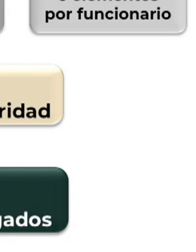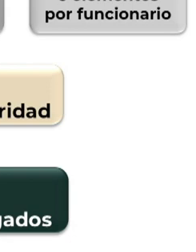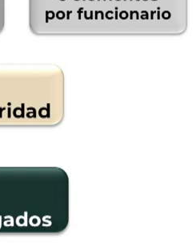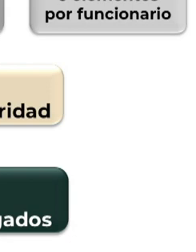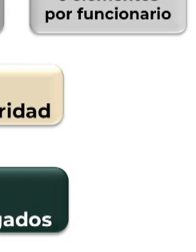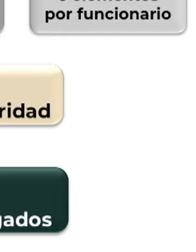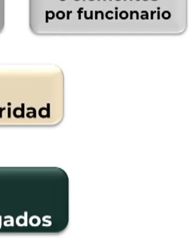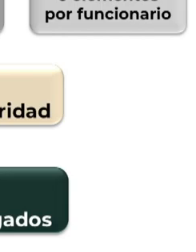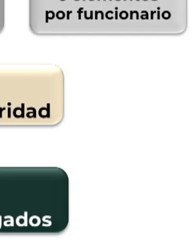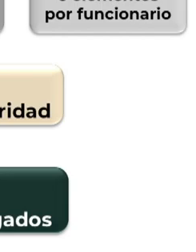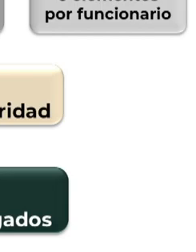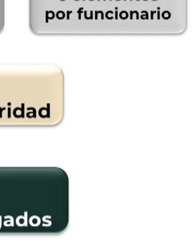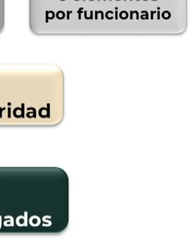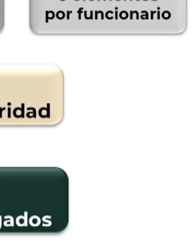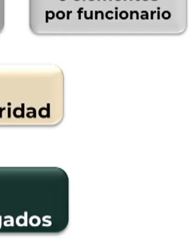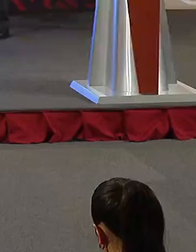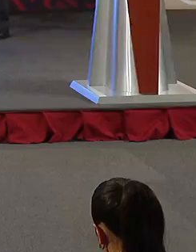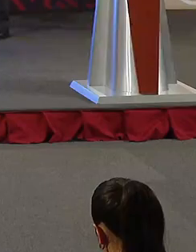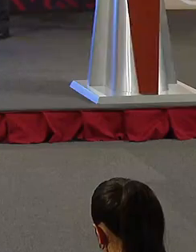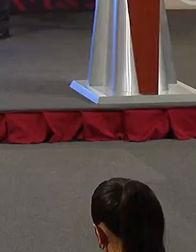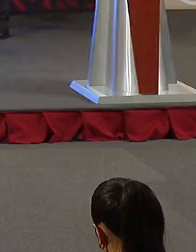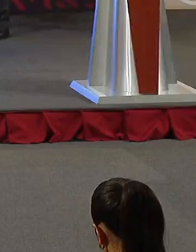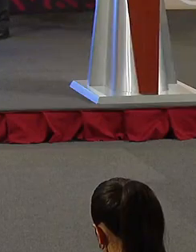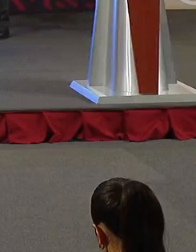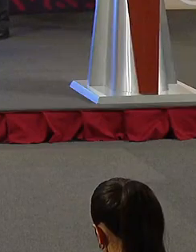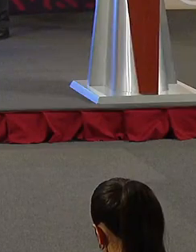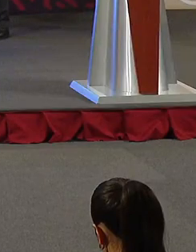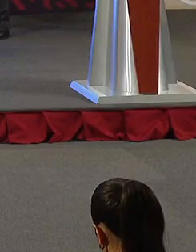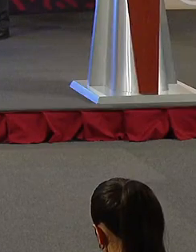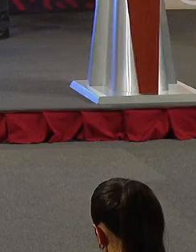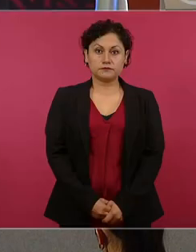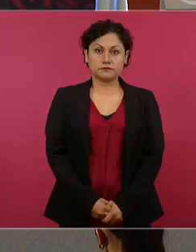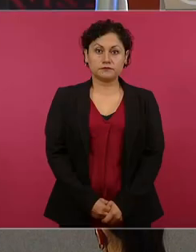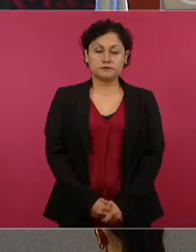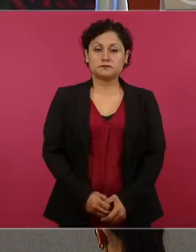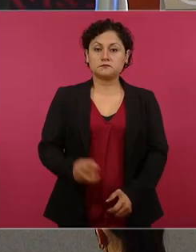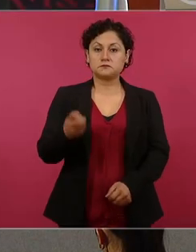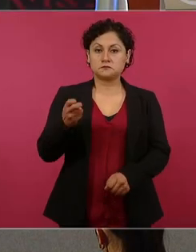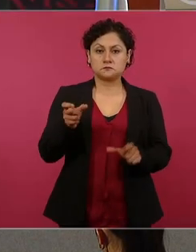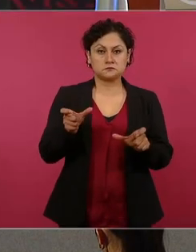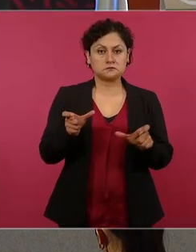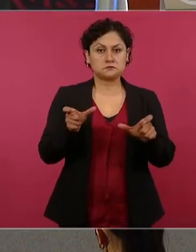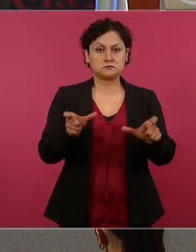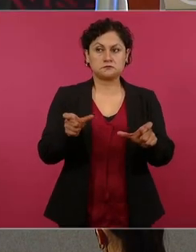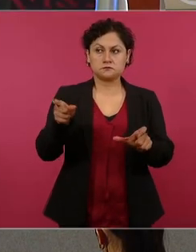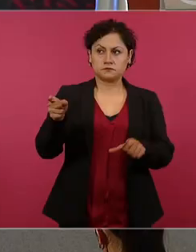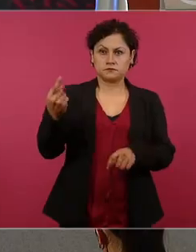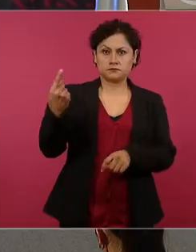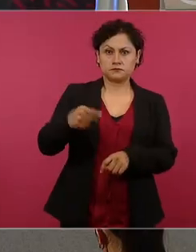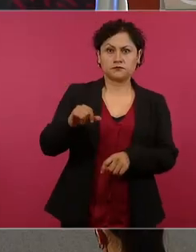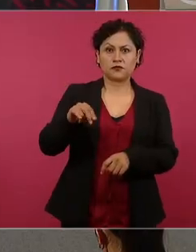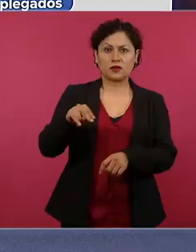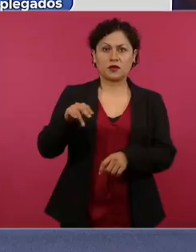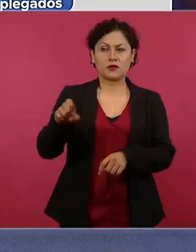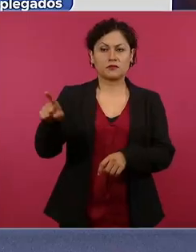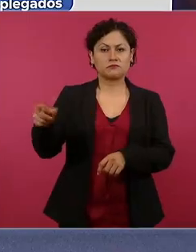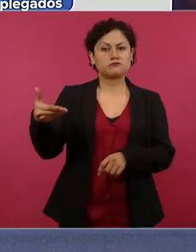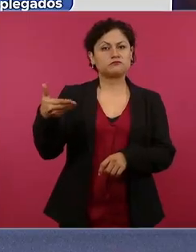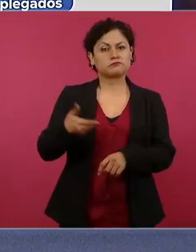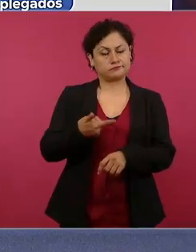estos candidatos que solicitaron a través de el INE la seguridad. También tenemos algunos que han